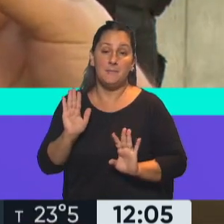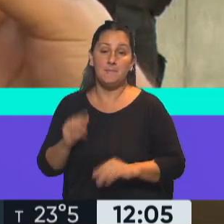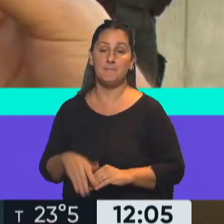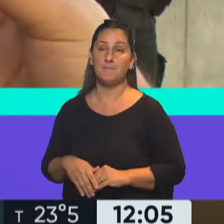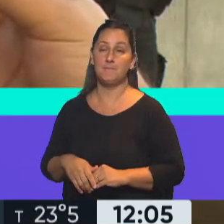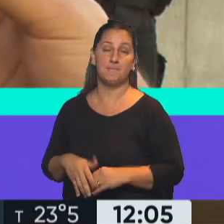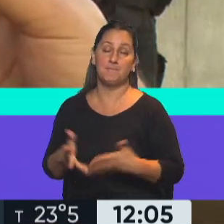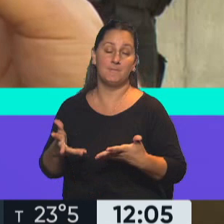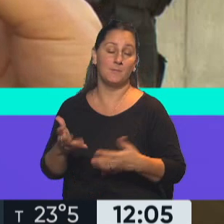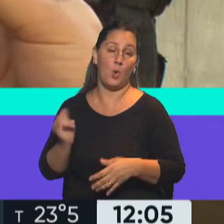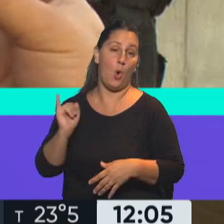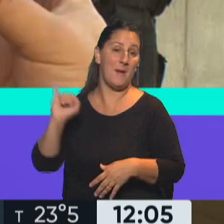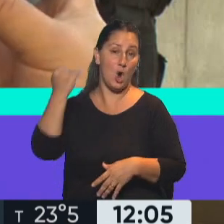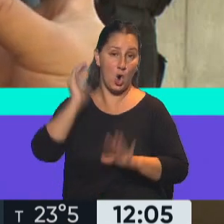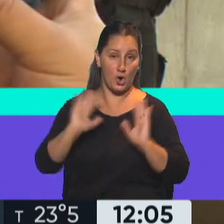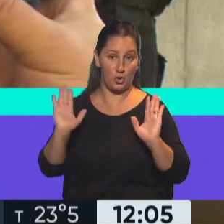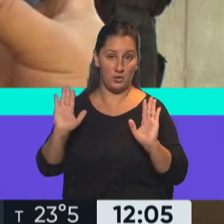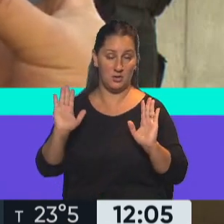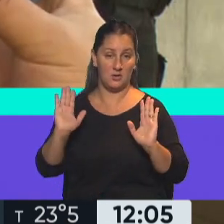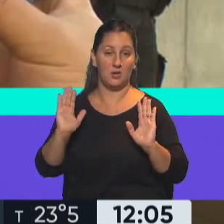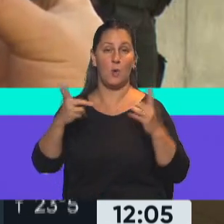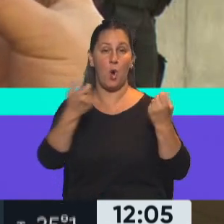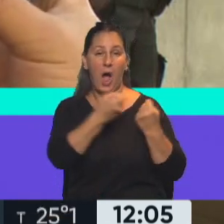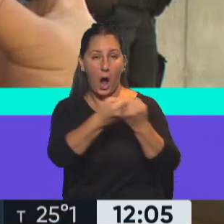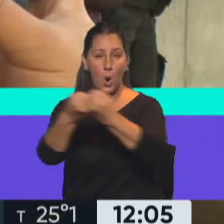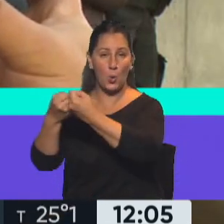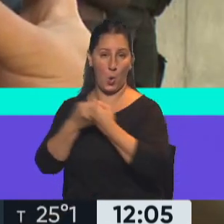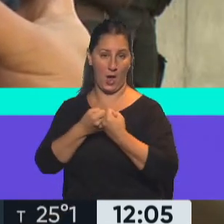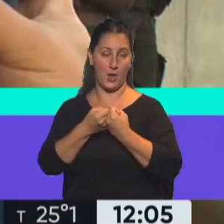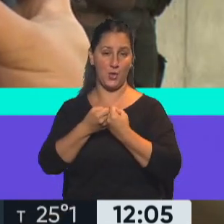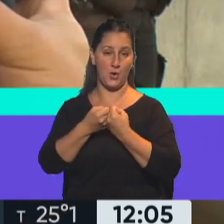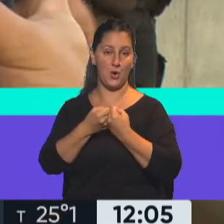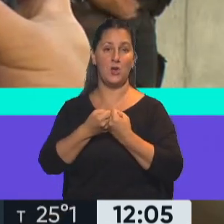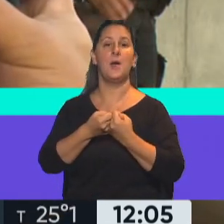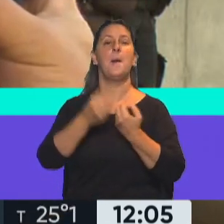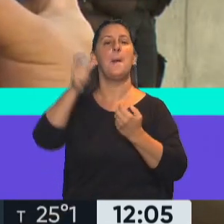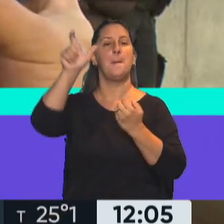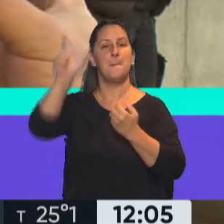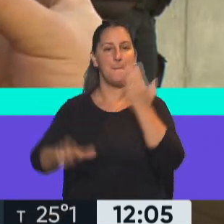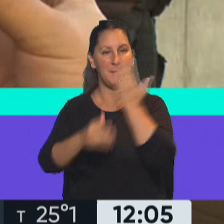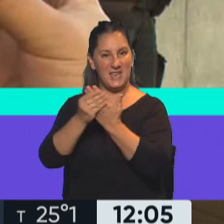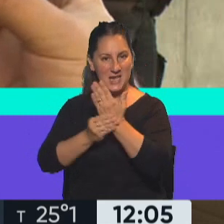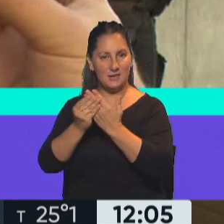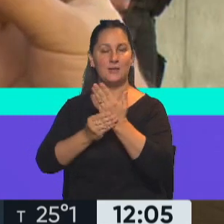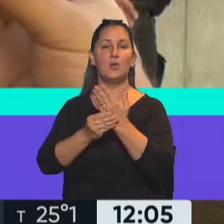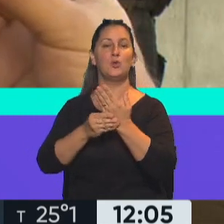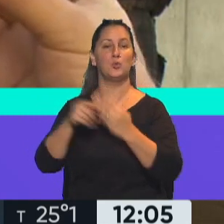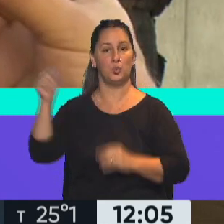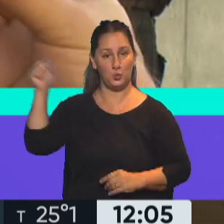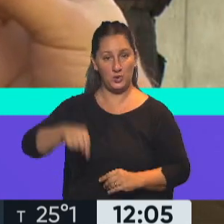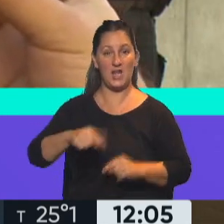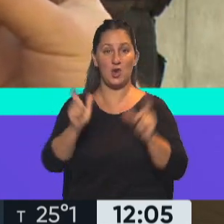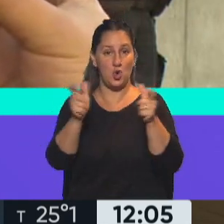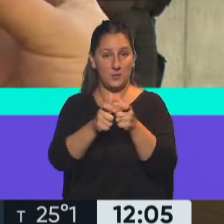sería lo más saludable, lograr el consenso, lógicamente, hoy vienen los ministros a plantear en